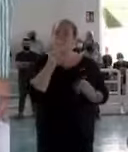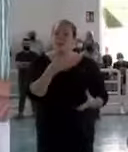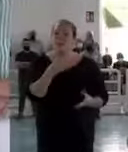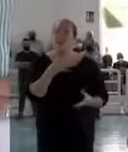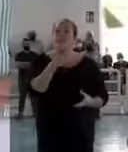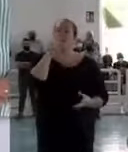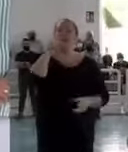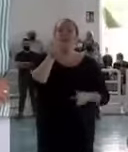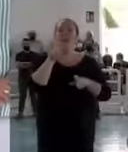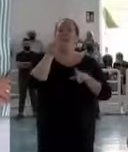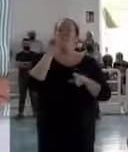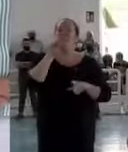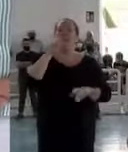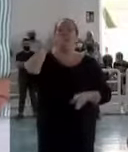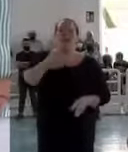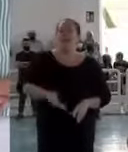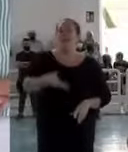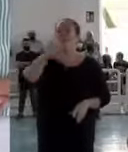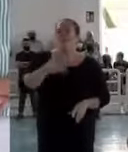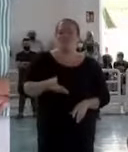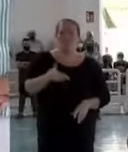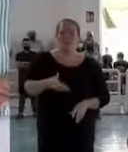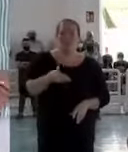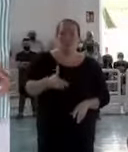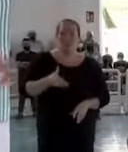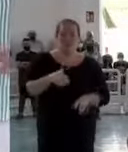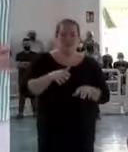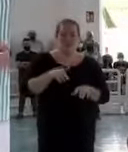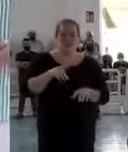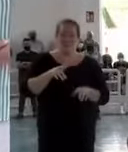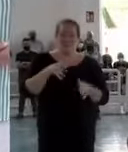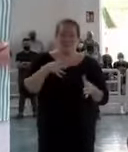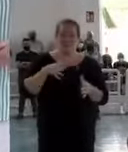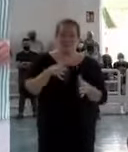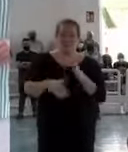más importantes que estamos, uno de los problemas más importantes que estamos teniendo,